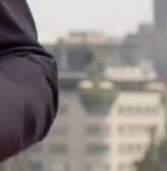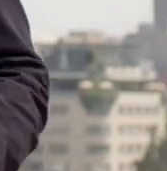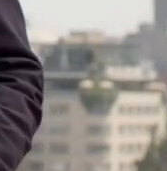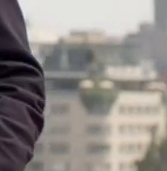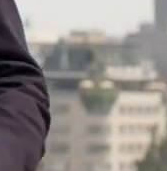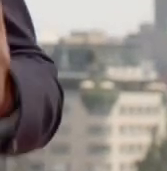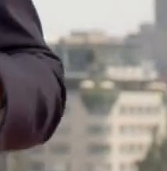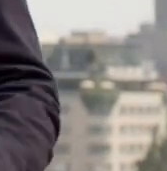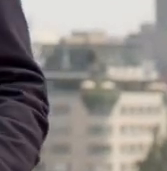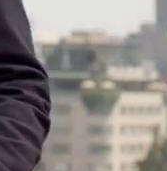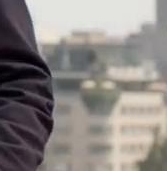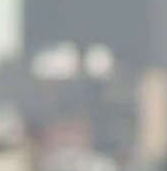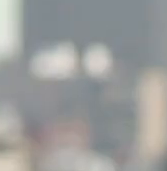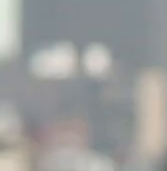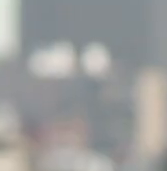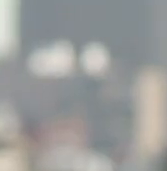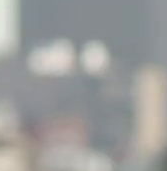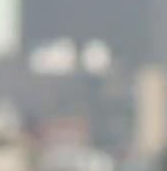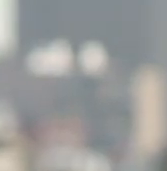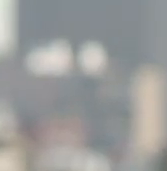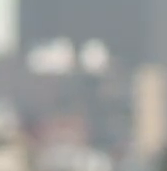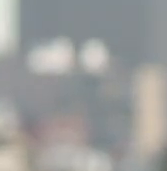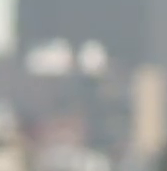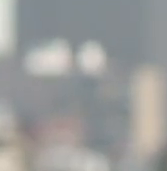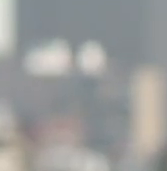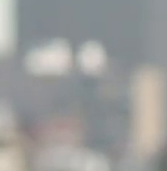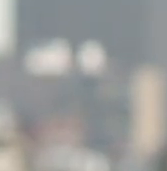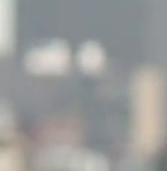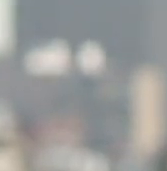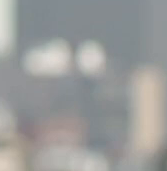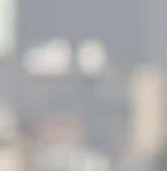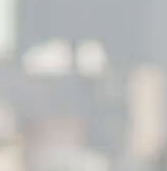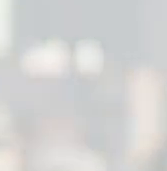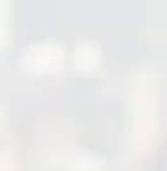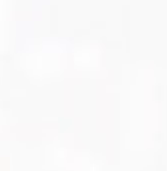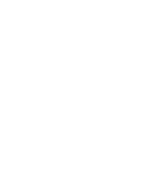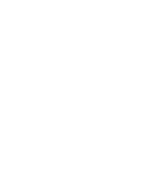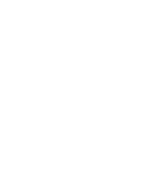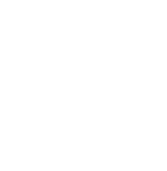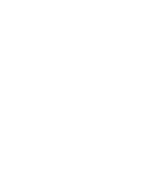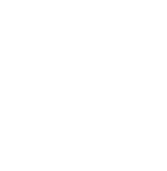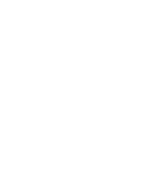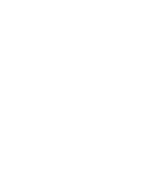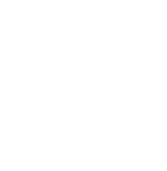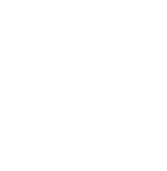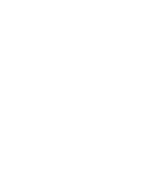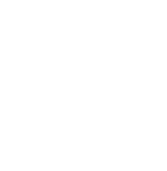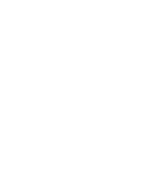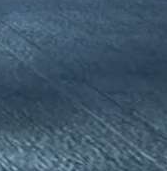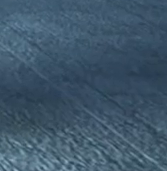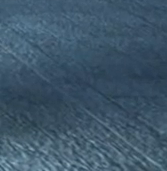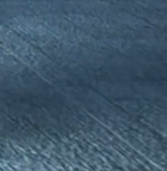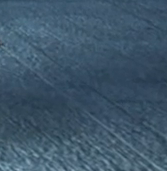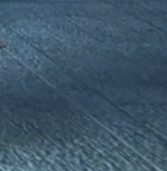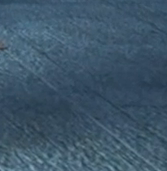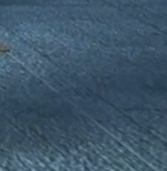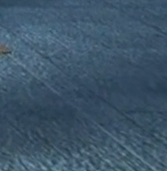transformando la patria que soñamos para la felicidad de nuestros hijos y nuestras hijas Morena la esperanza de México